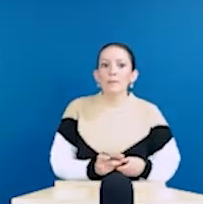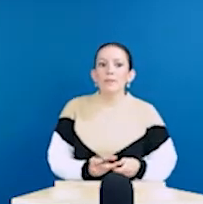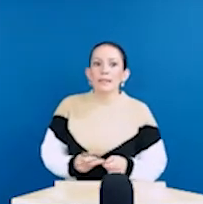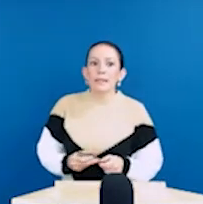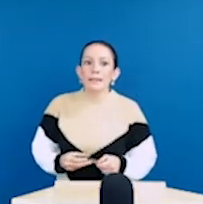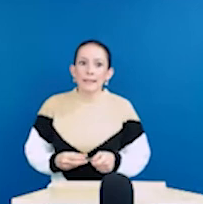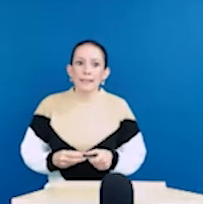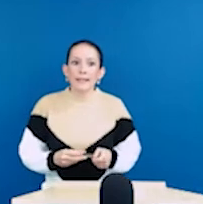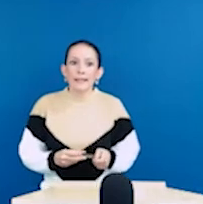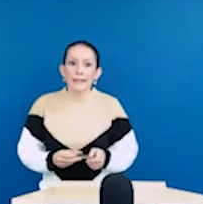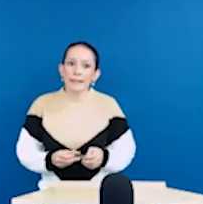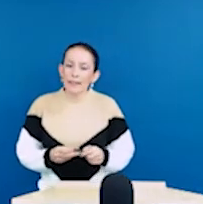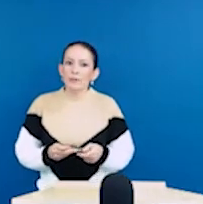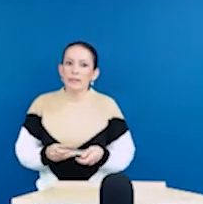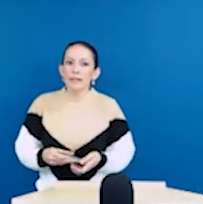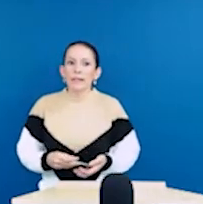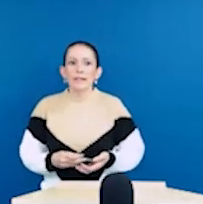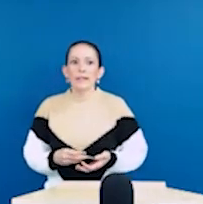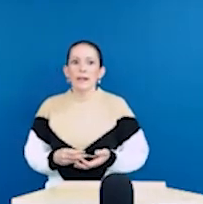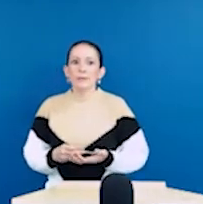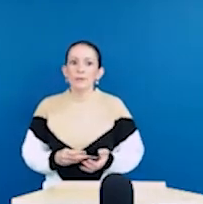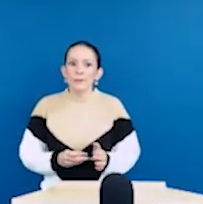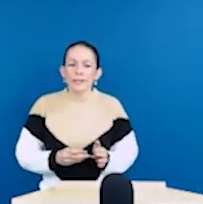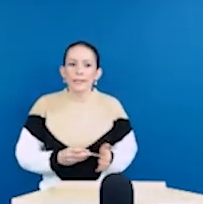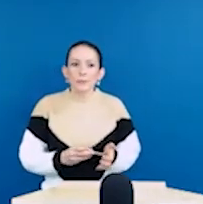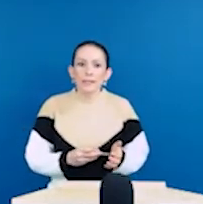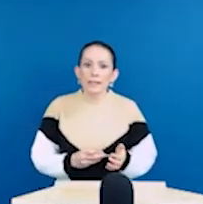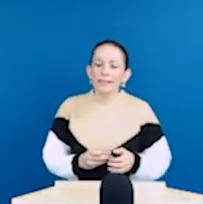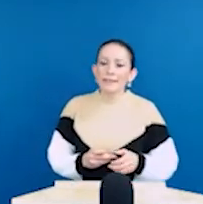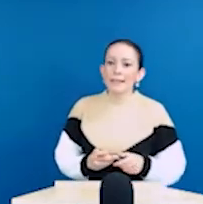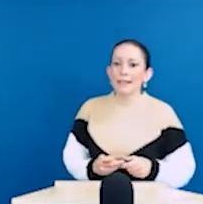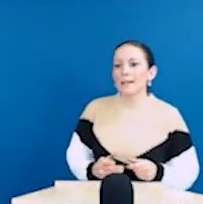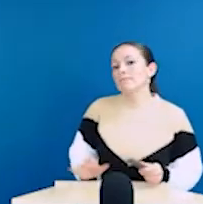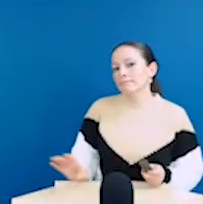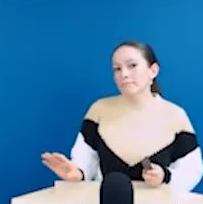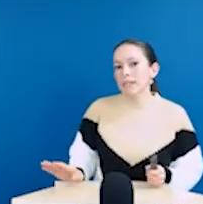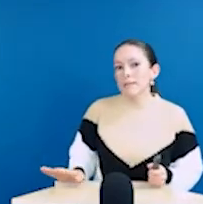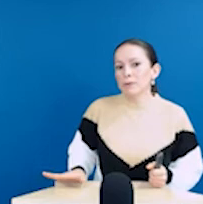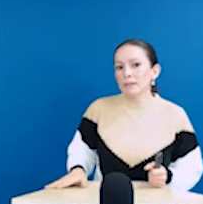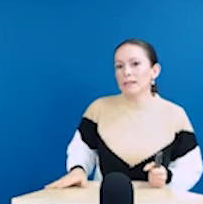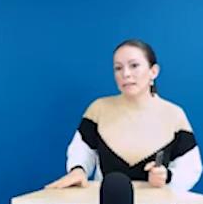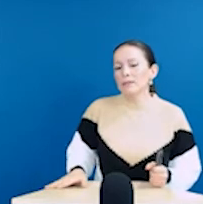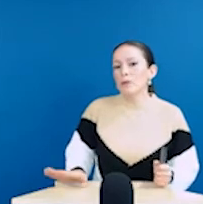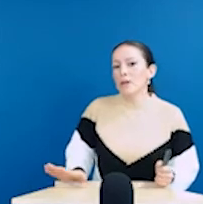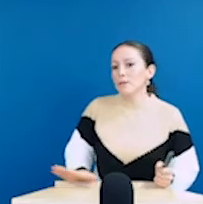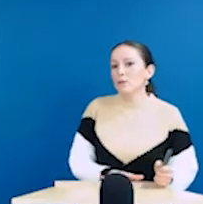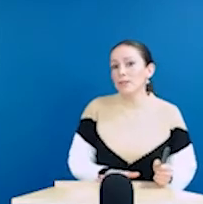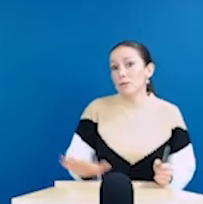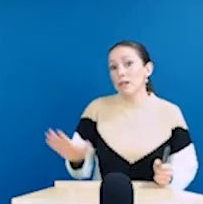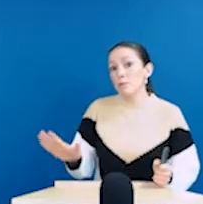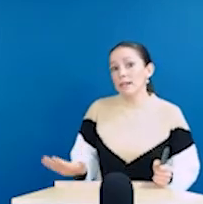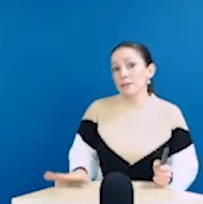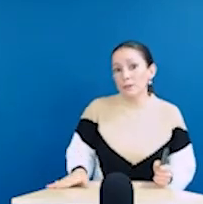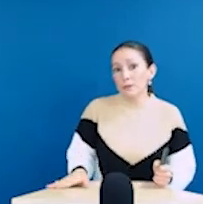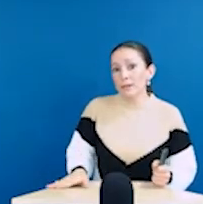Nosotros manejamos la escala de riesgos de caída, la Downton. Es una escala bien importante, nos